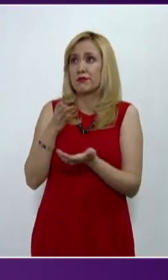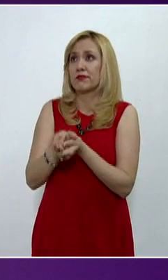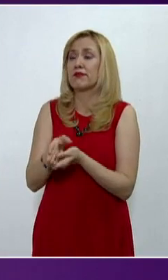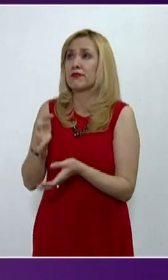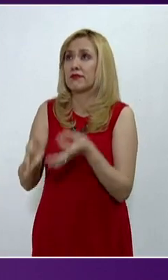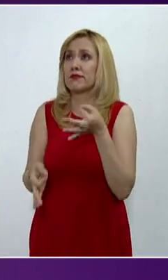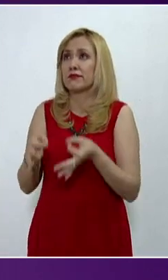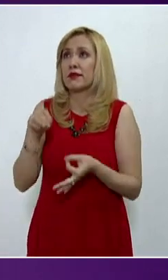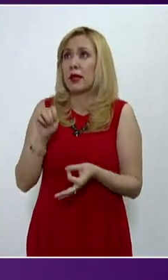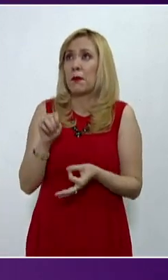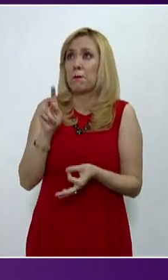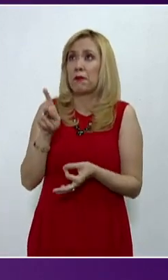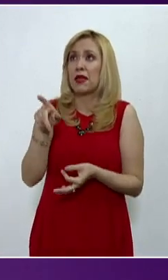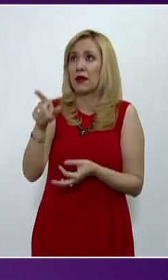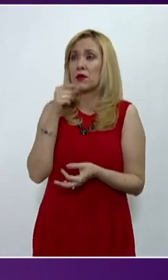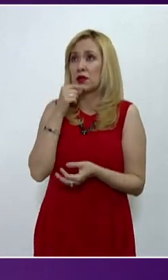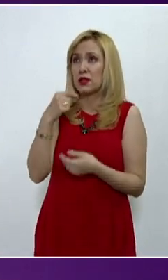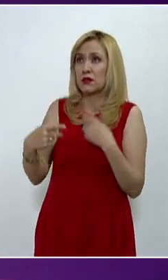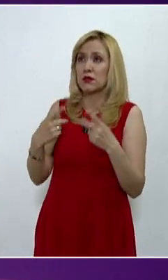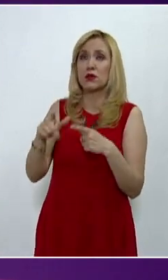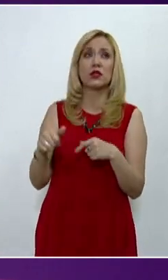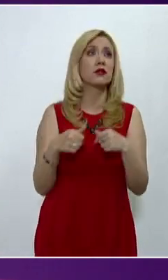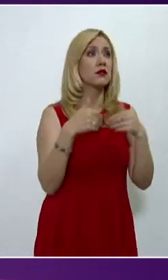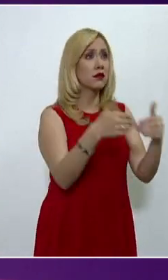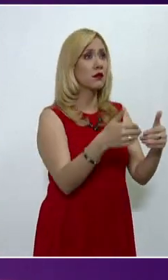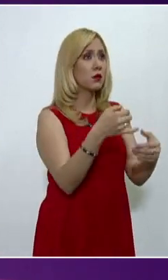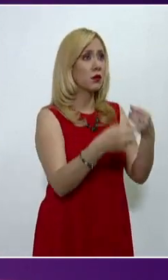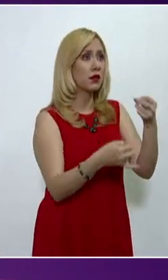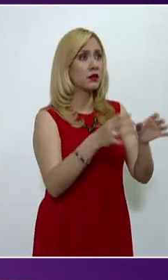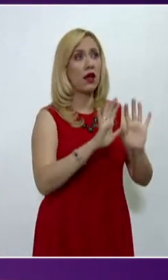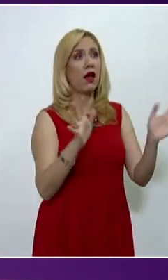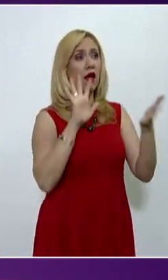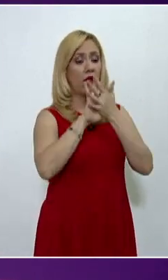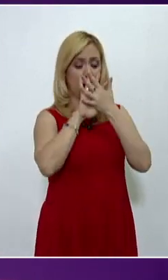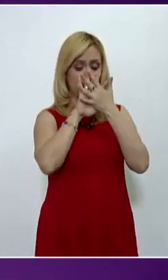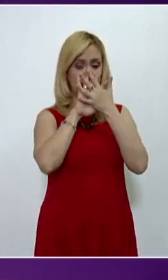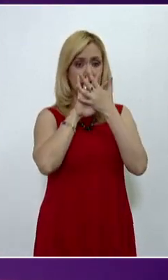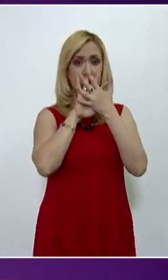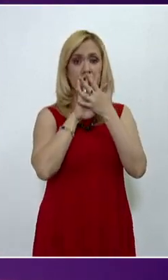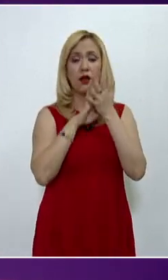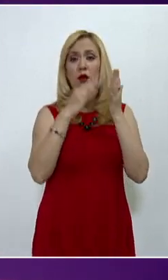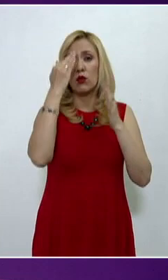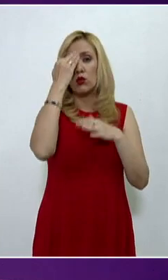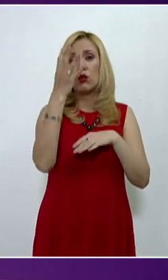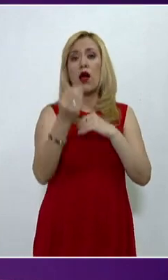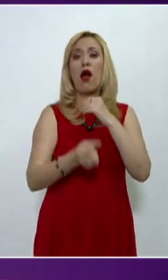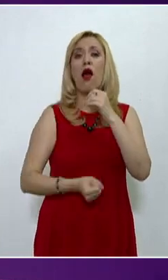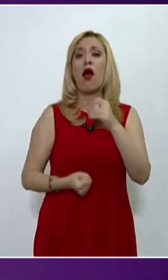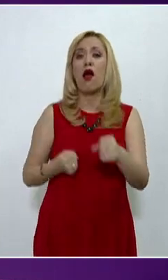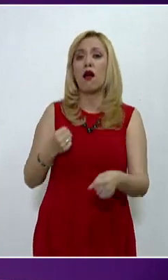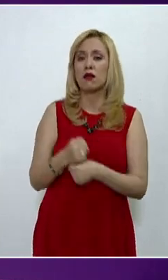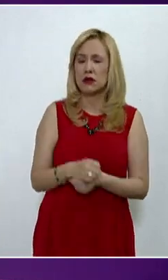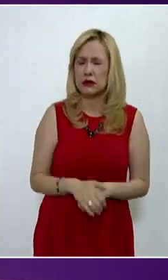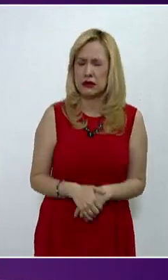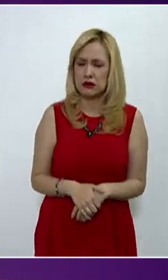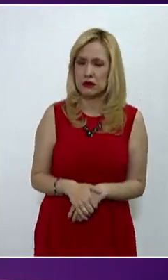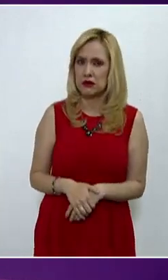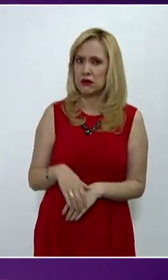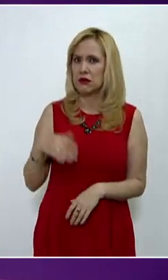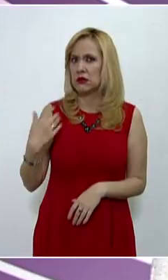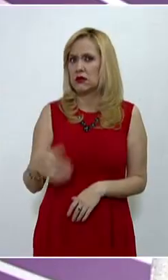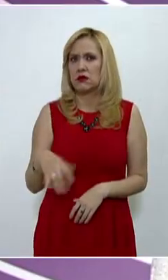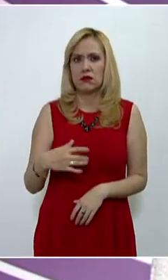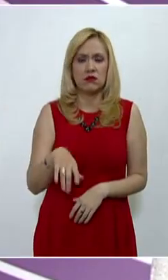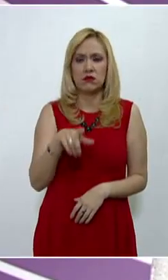en el Ministerio Público. Ya cuando llegabas al juez, pues ya estabas detenido, encarcelado, ya había pasado bastante tiempo, ¿no? Y donde probablemente